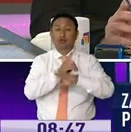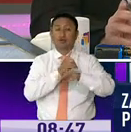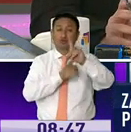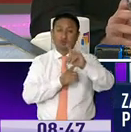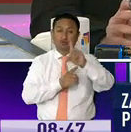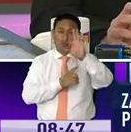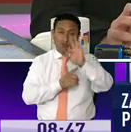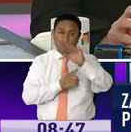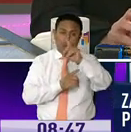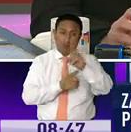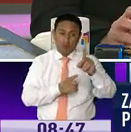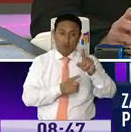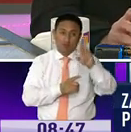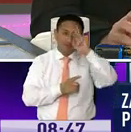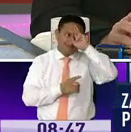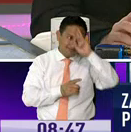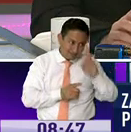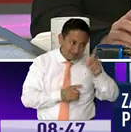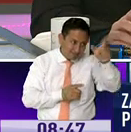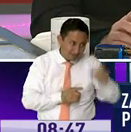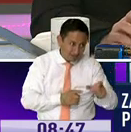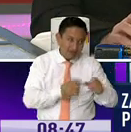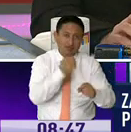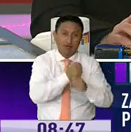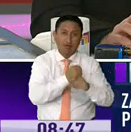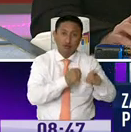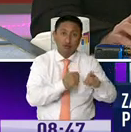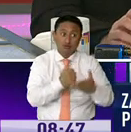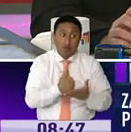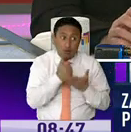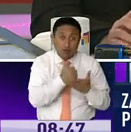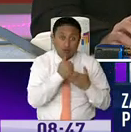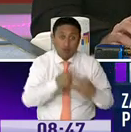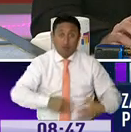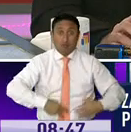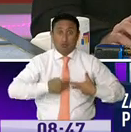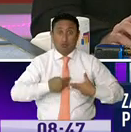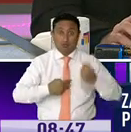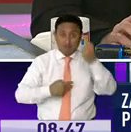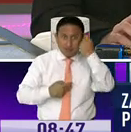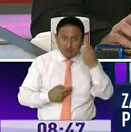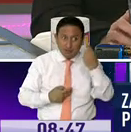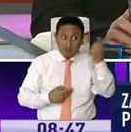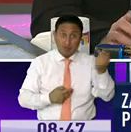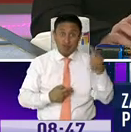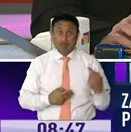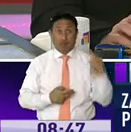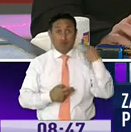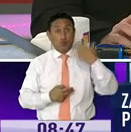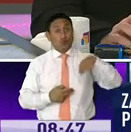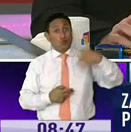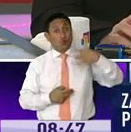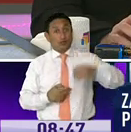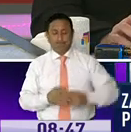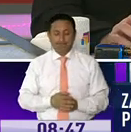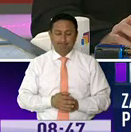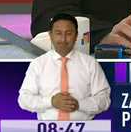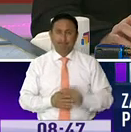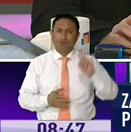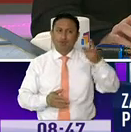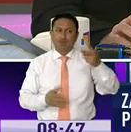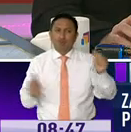que respeten el trabajo de funcionarios que están atrás de una línea salvando vidas y que por favor se entienda la responsabilidad de eso. Lo segundo, que estemos